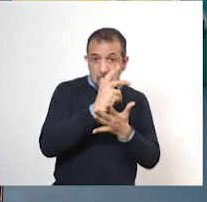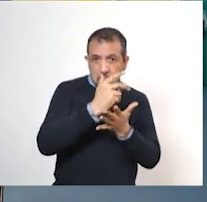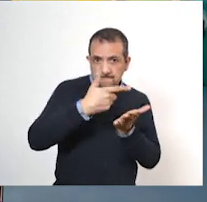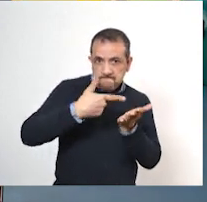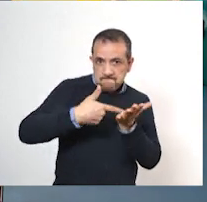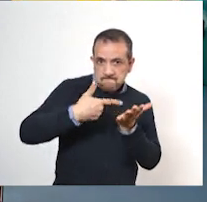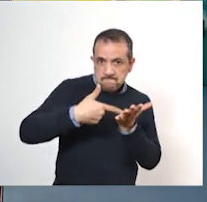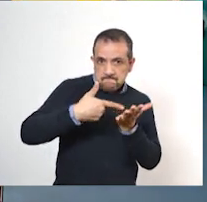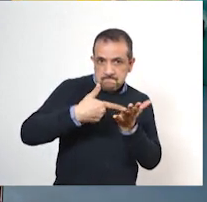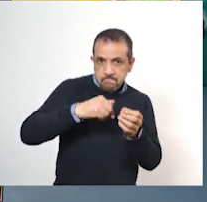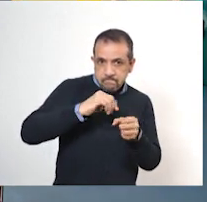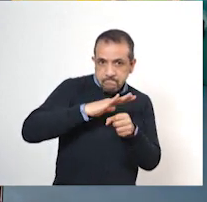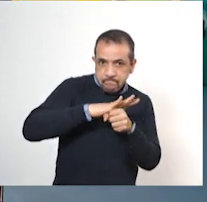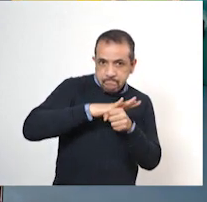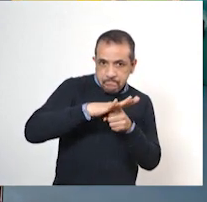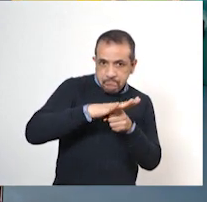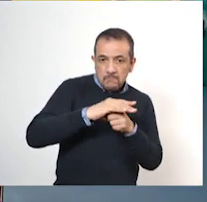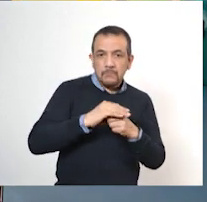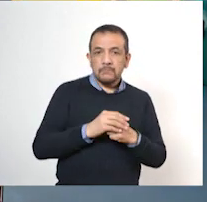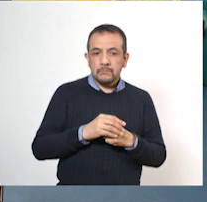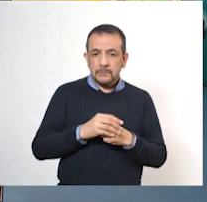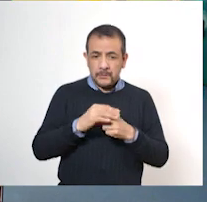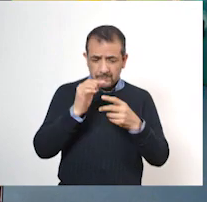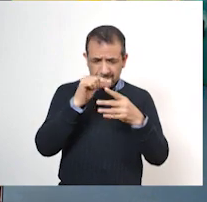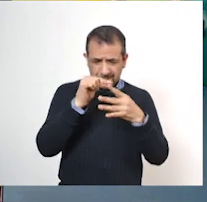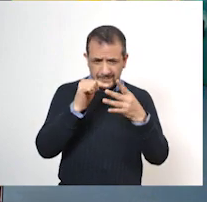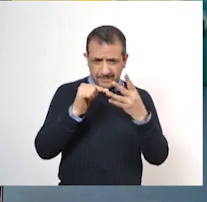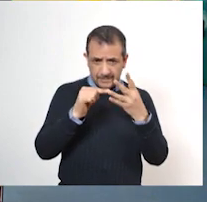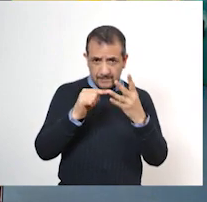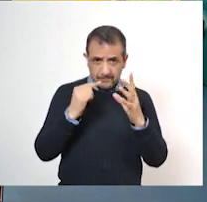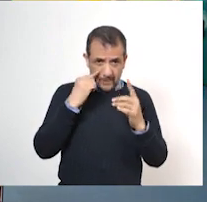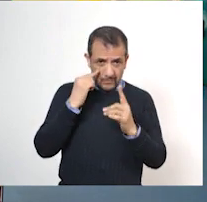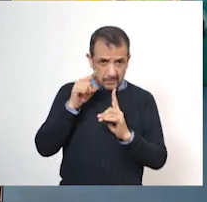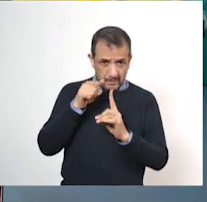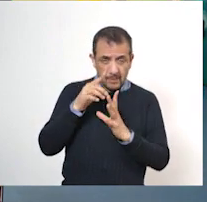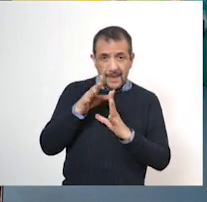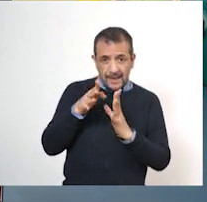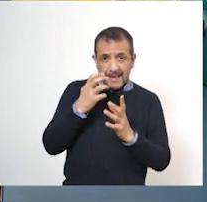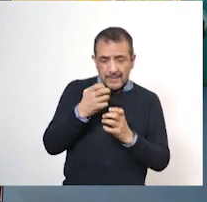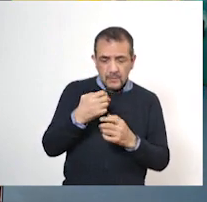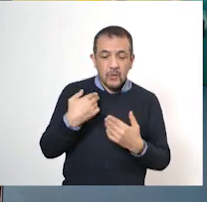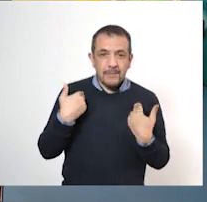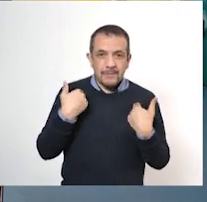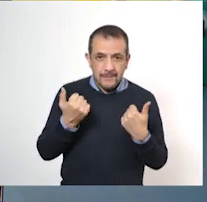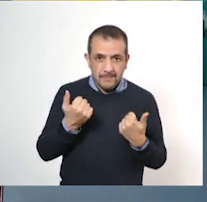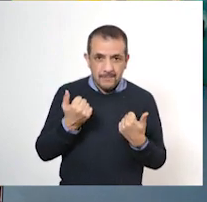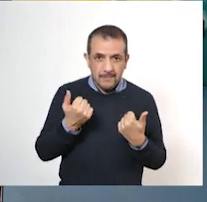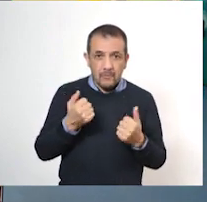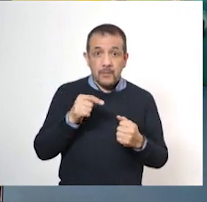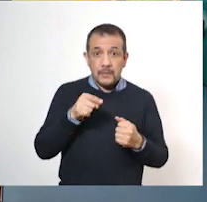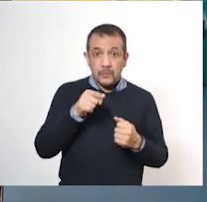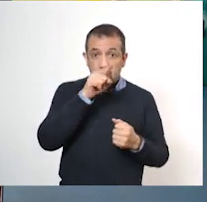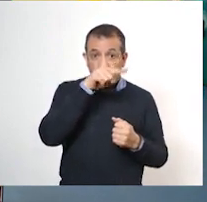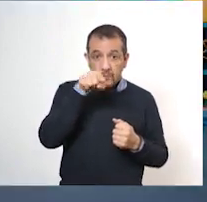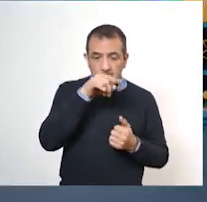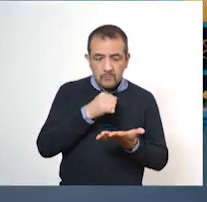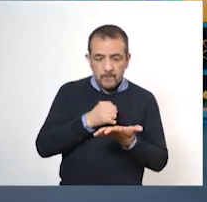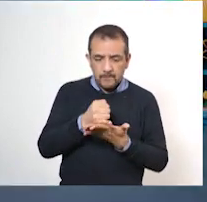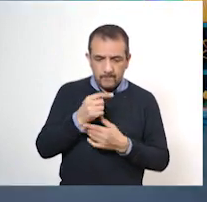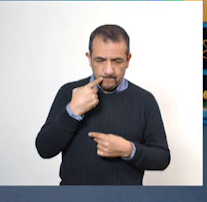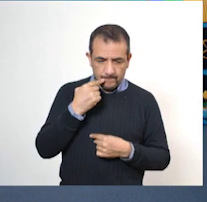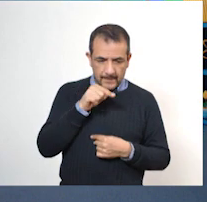exceso de grasas saturadas. Este etiquetado es muy fácil de comprender y les